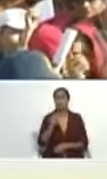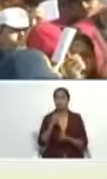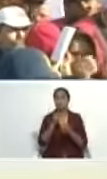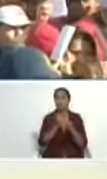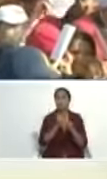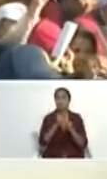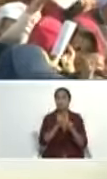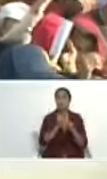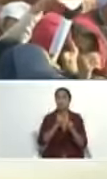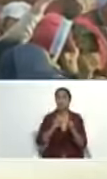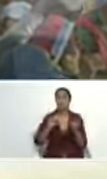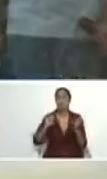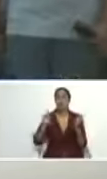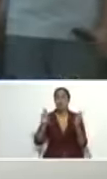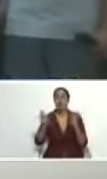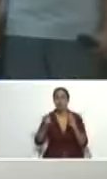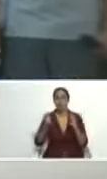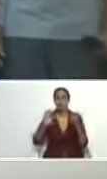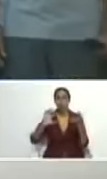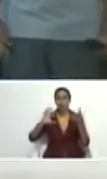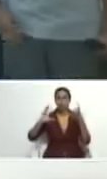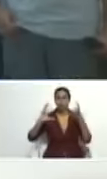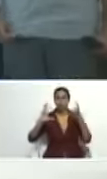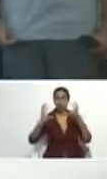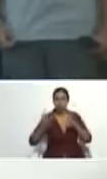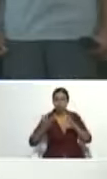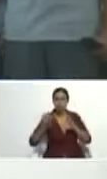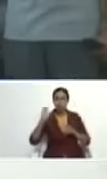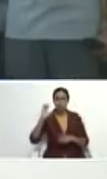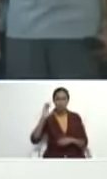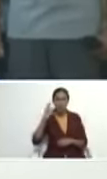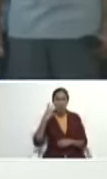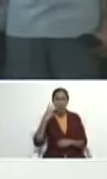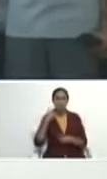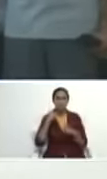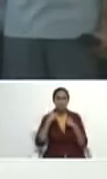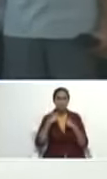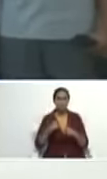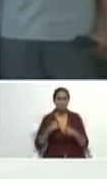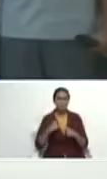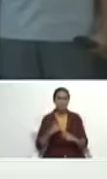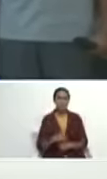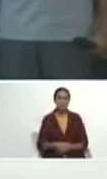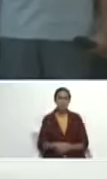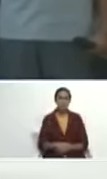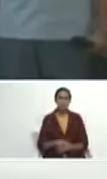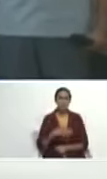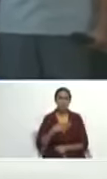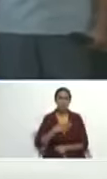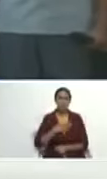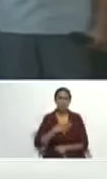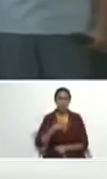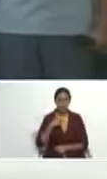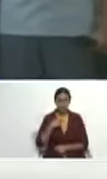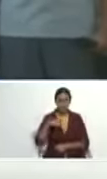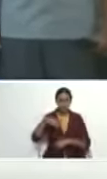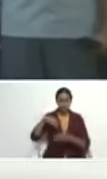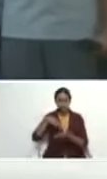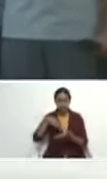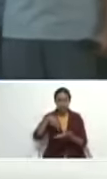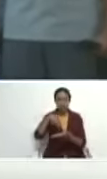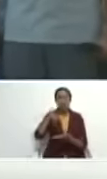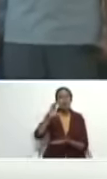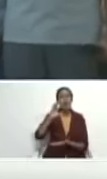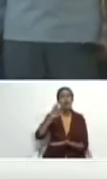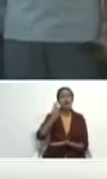Cambio climático, es fuerte, Siguaraya. ¿Ah? El gran Siguaraya. Mira, pasamos por la CanTV y salió toda